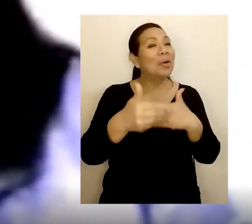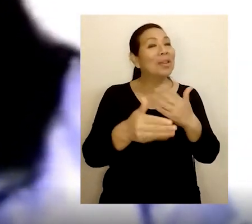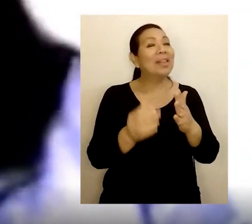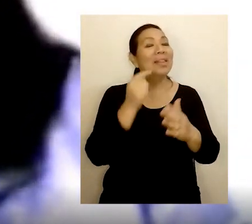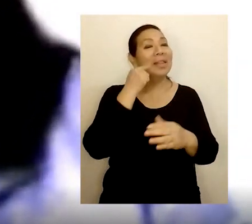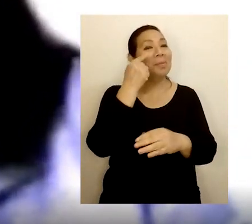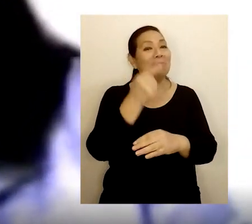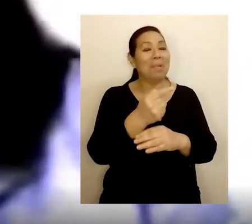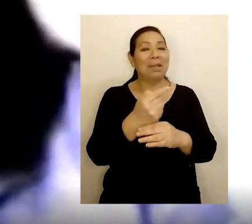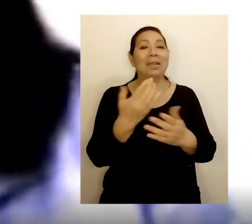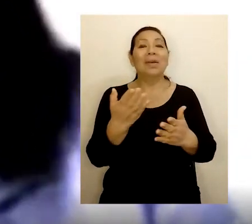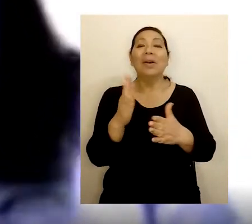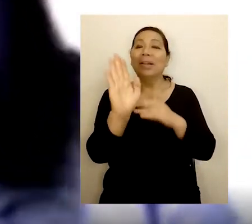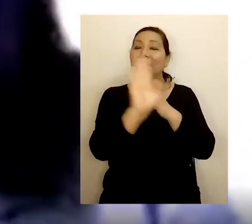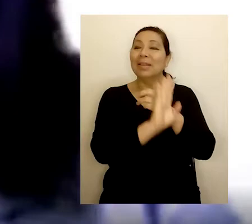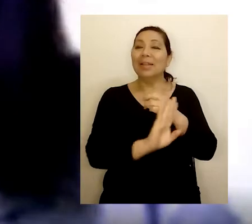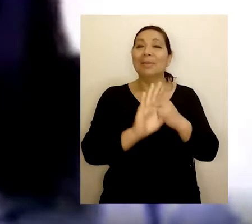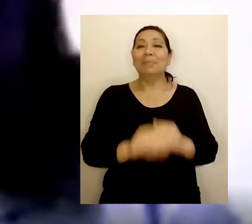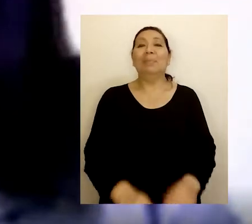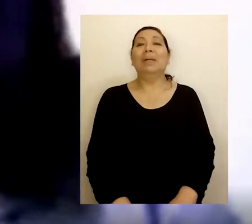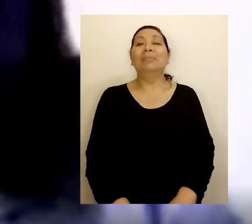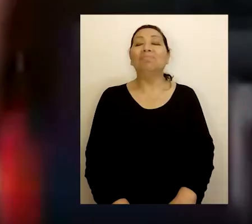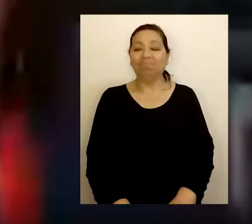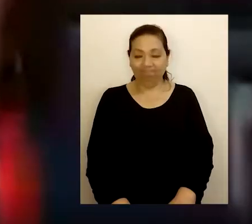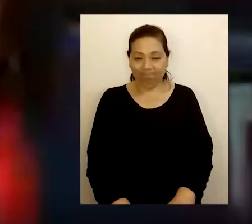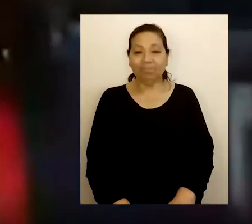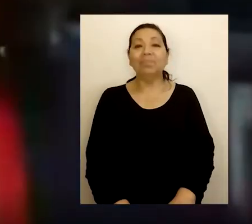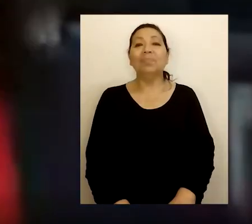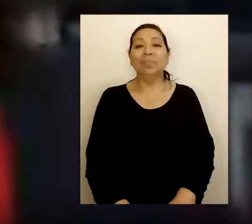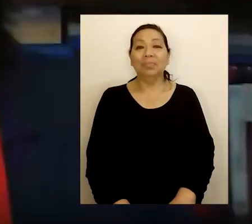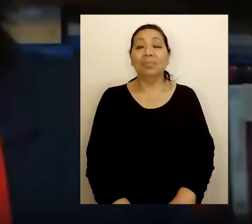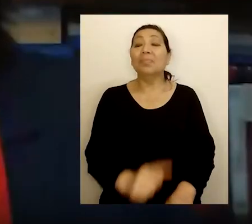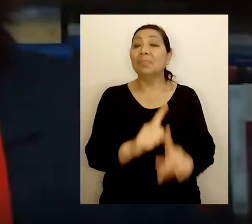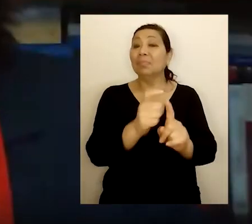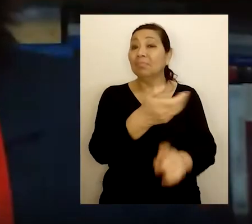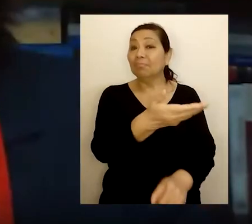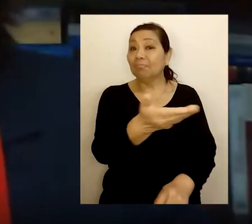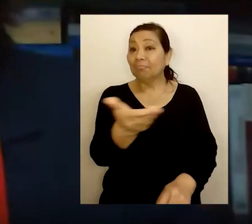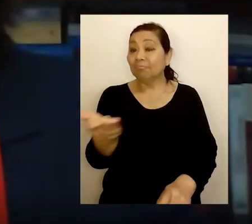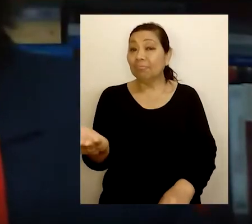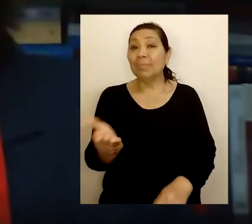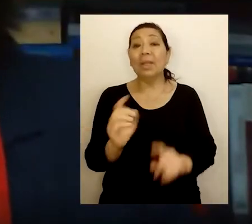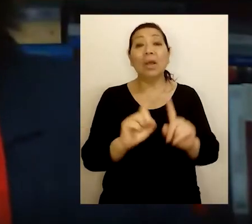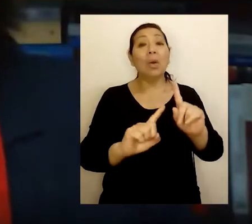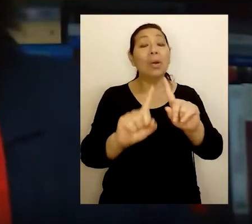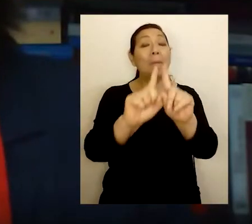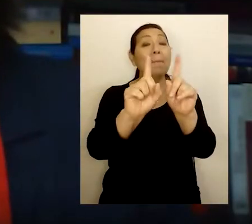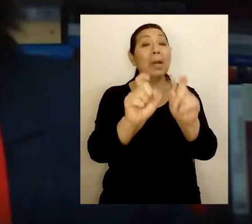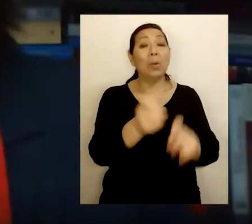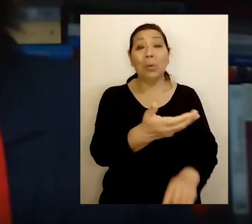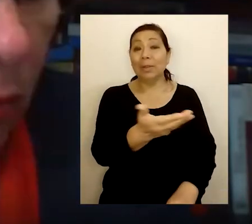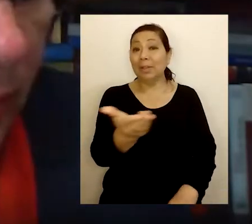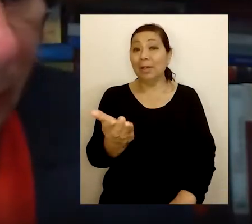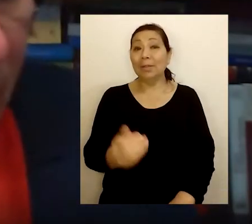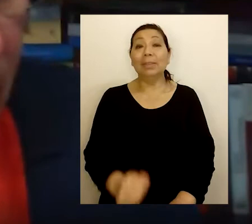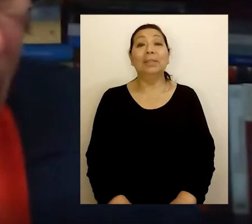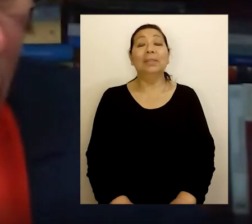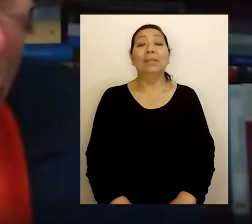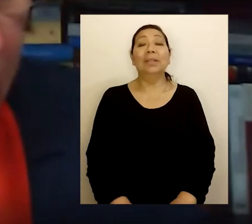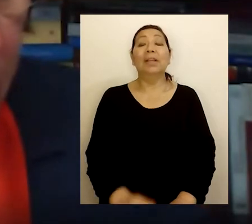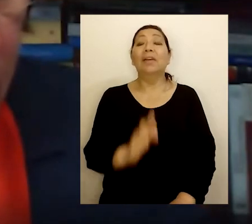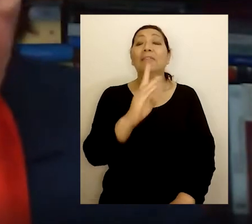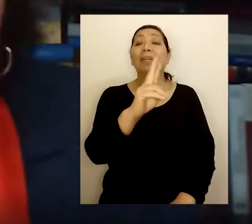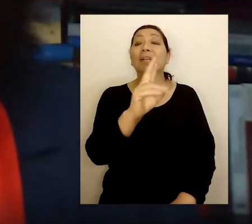improcedente la demanda de amparo. Muy bien. Se consulta a los señores magistrados si van a formular alguna pregunta.